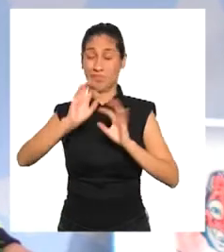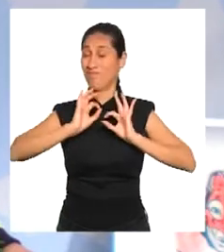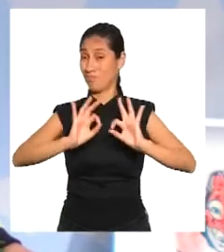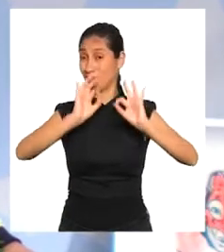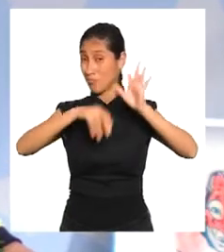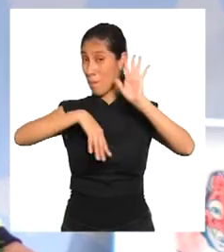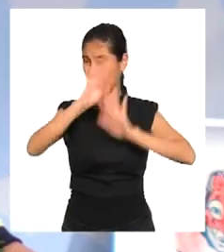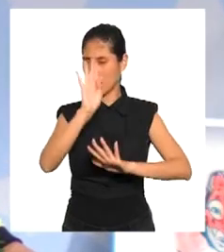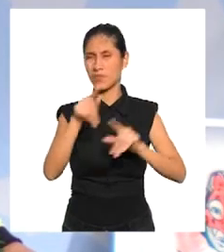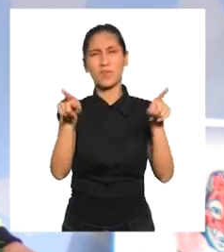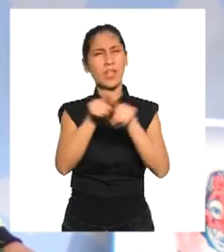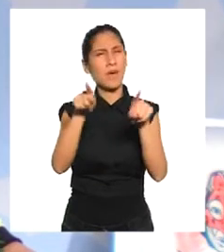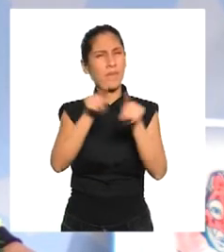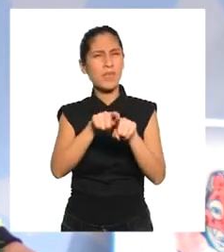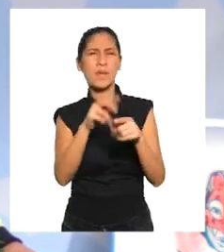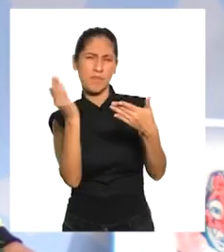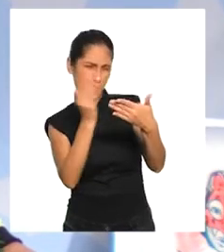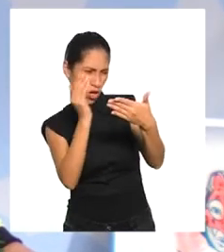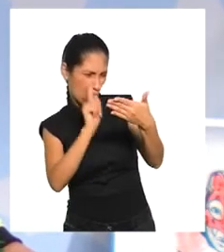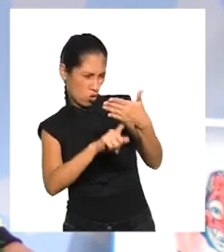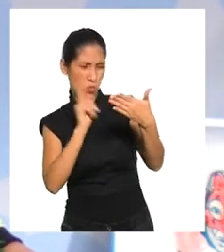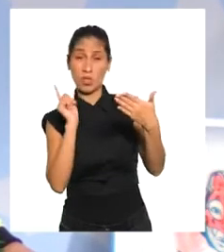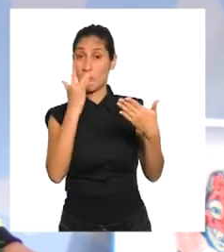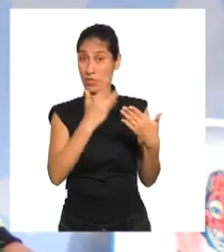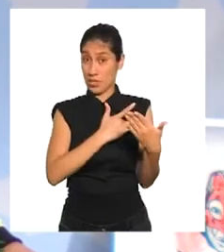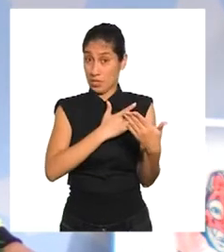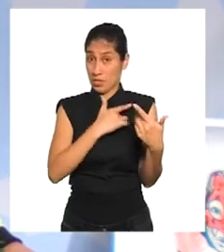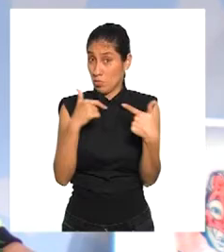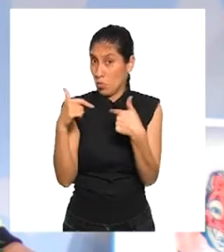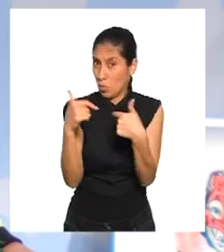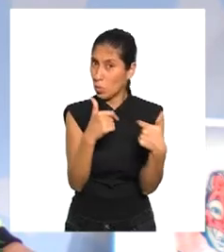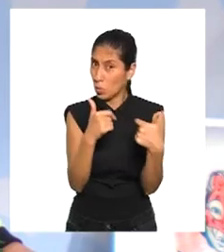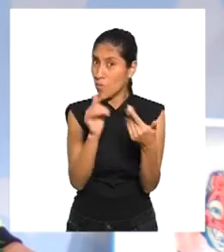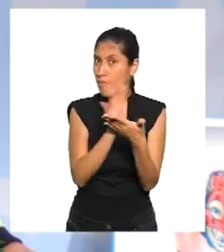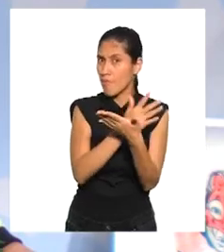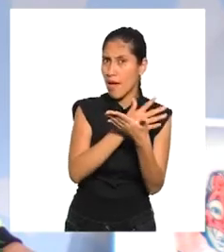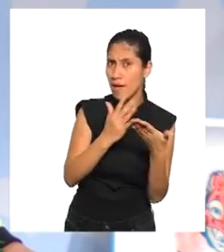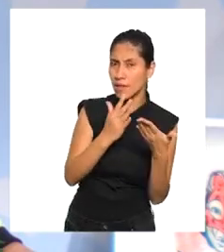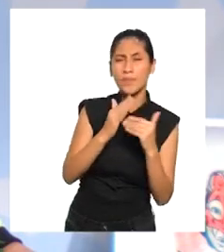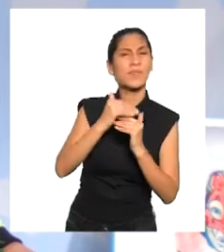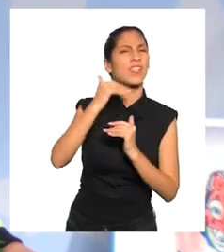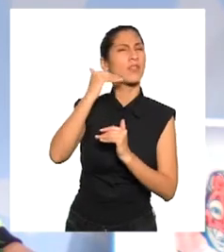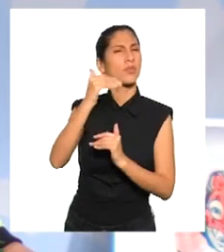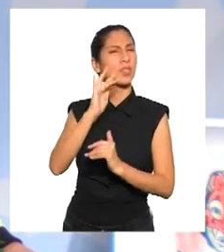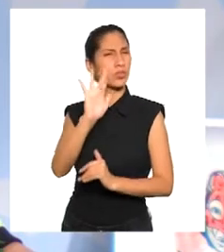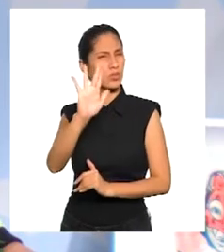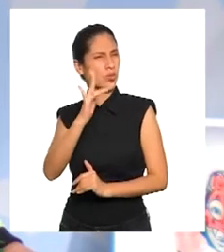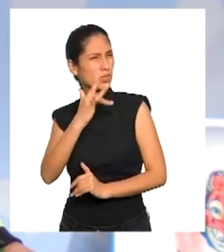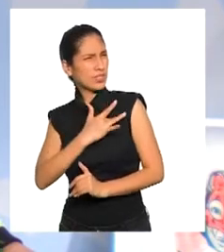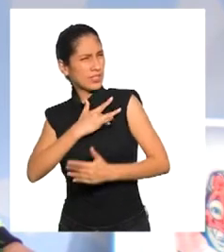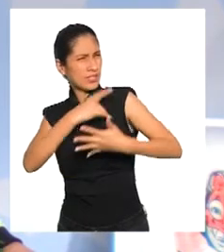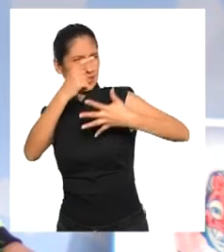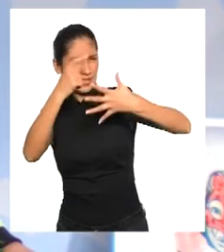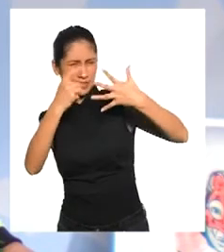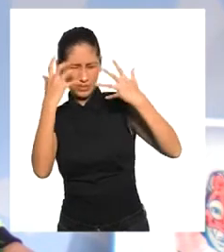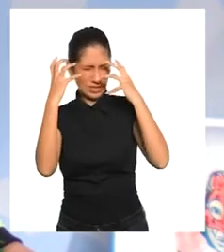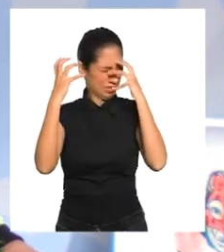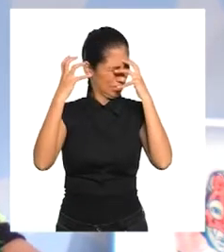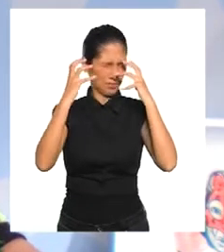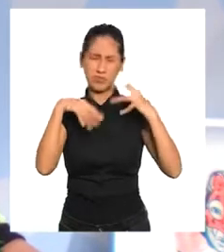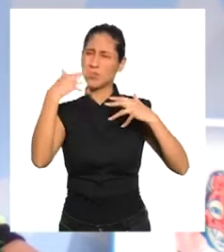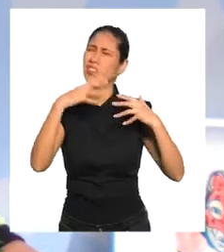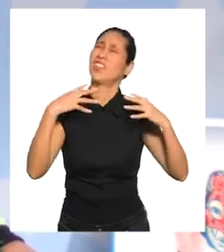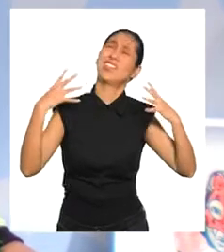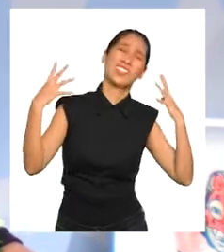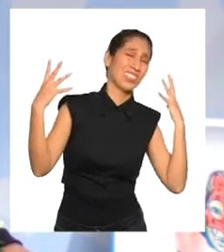en mi data que si las emociones no procesadas no se abordan a tiempo, las emociones generan estrés y